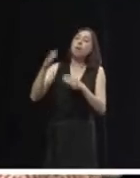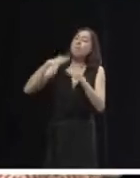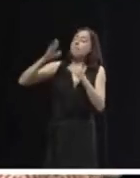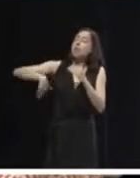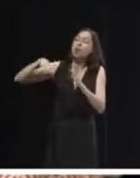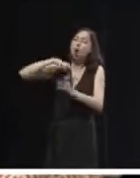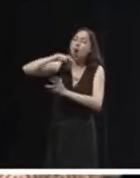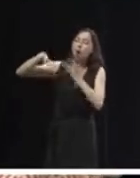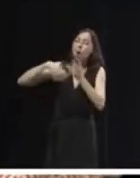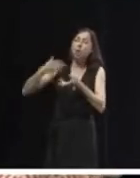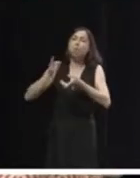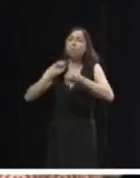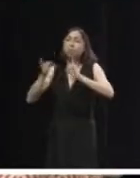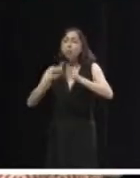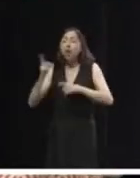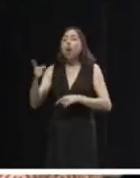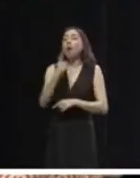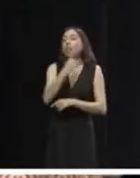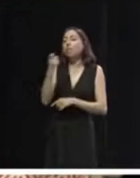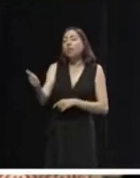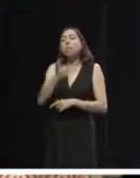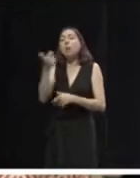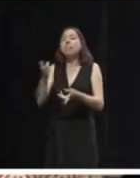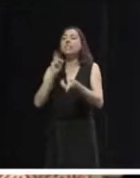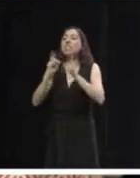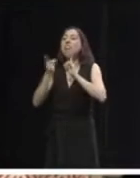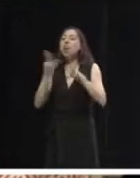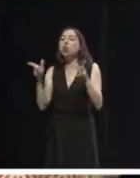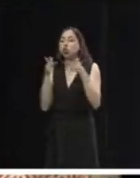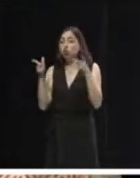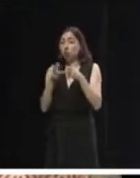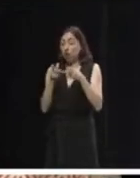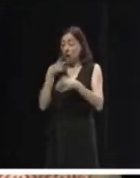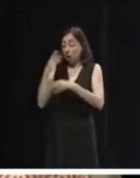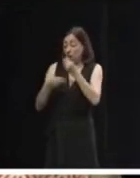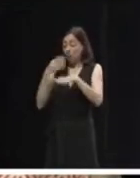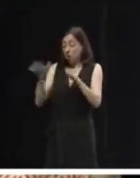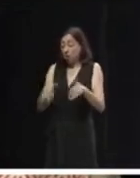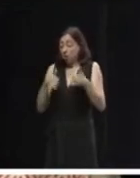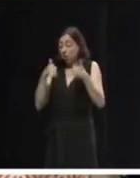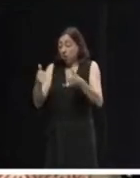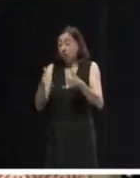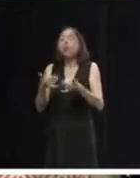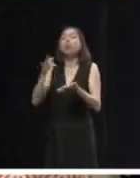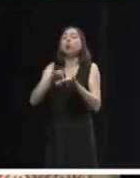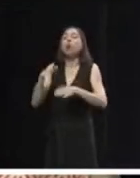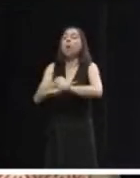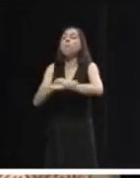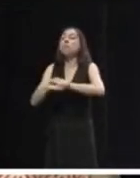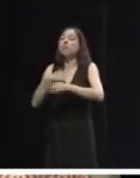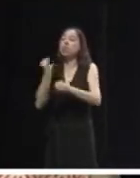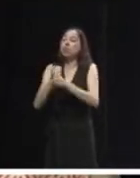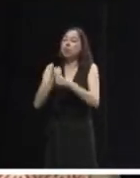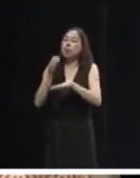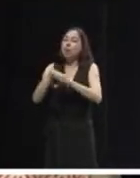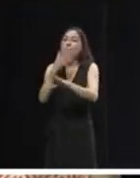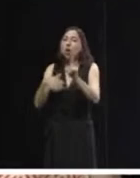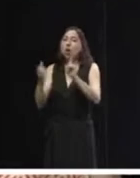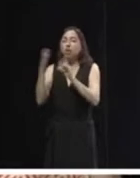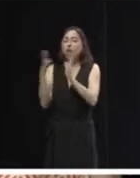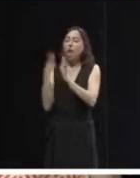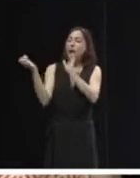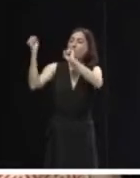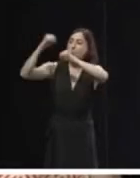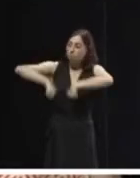democracia deliberativa, más diálogo social, como ha hecho Yolanda al frente del Ministerio del Trabajo, para llegar a acuerdos, consensos, para bien de todos, para